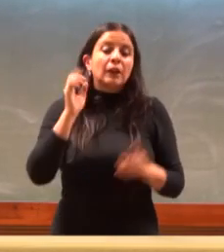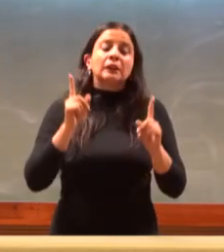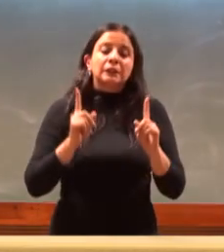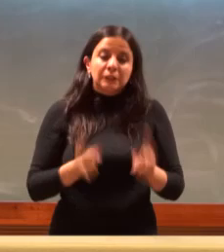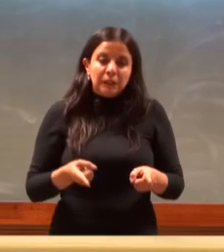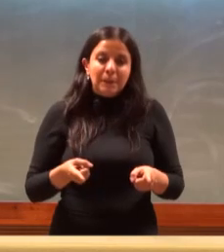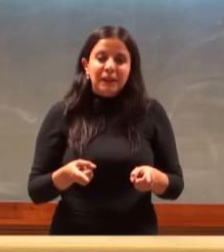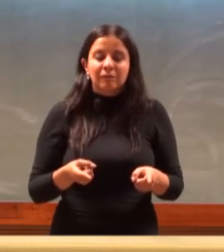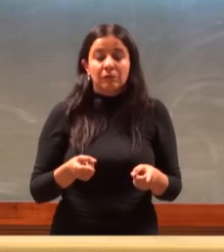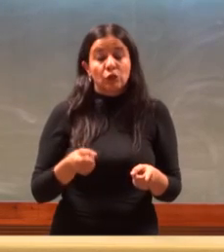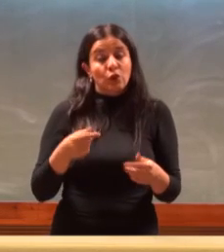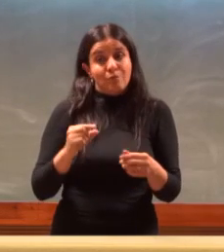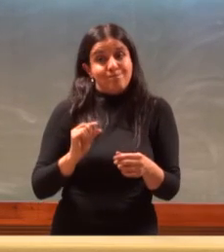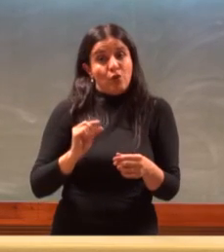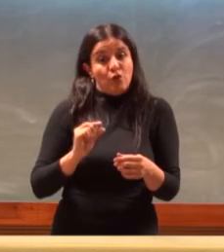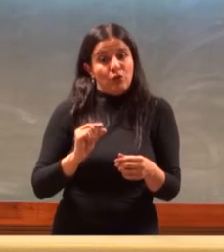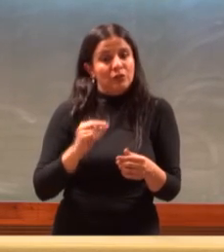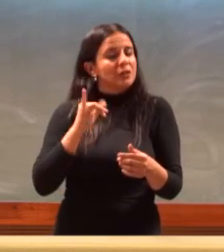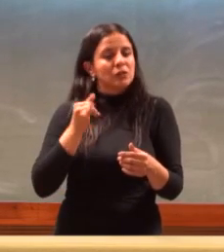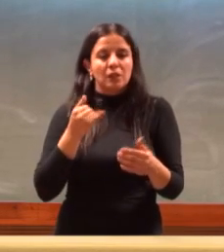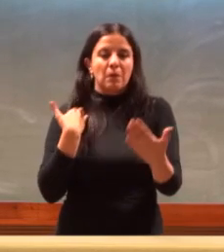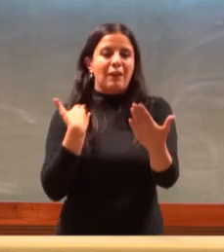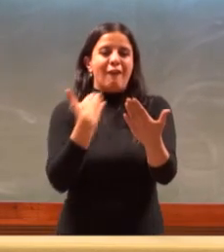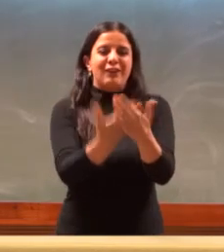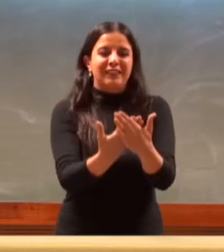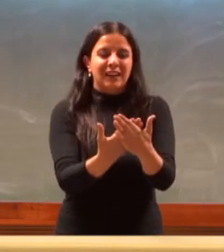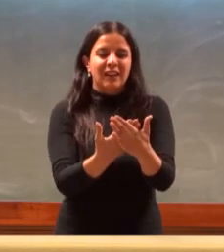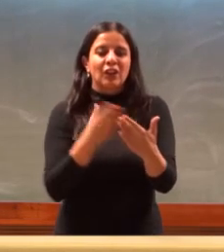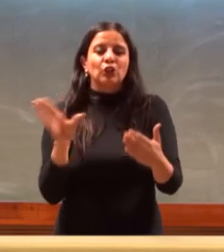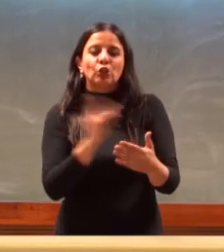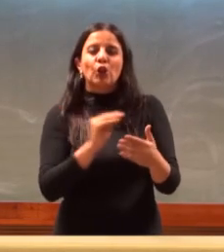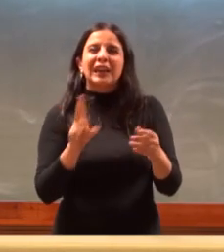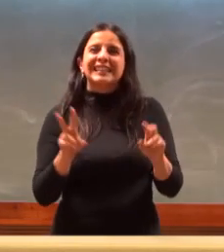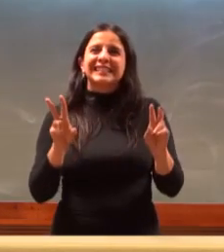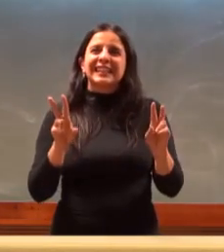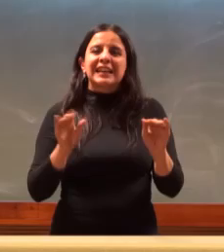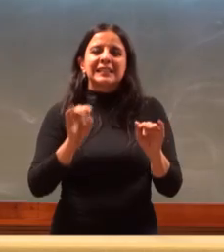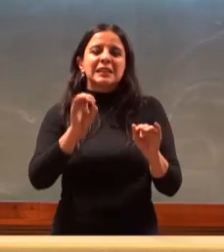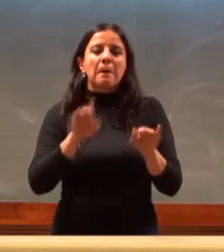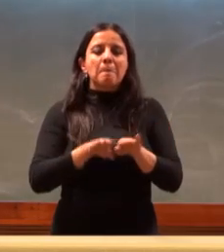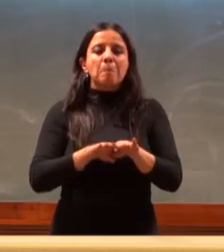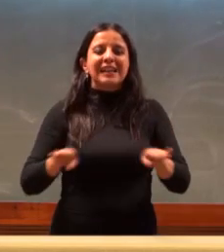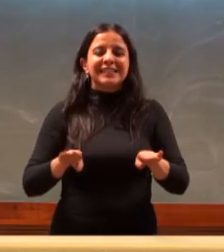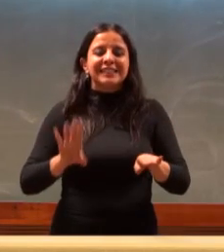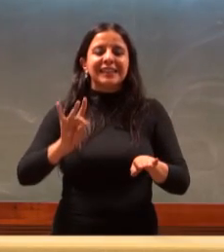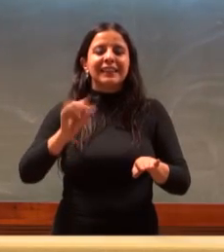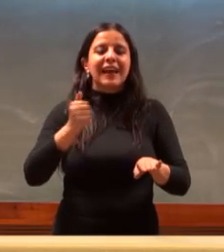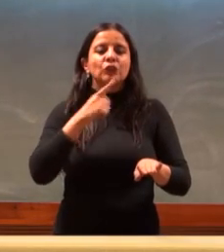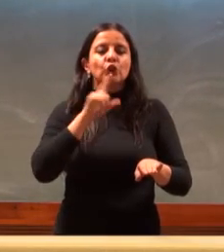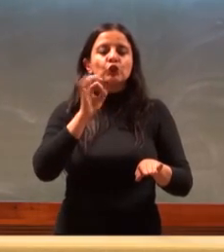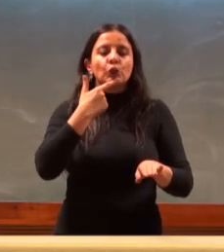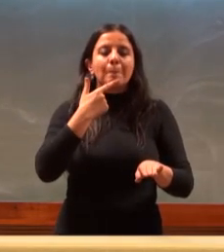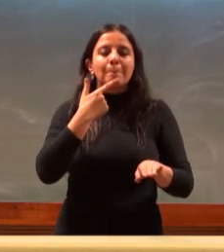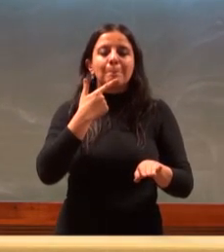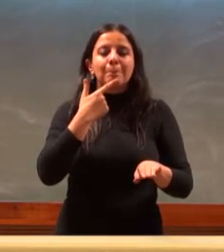almacenamiento de los bases las bases datos primarios es decir lo que se produce no la producción científica los datos primarios de los trabajos de campo Las investigaciones